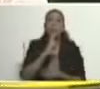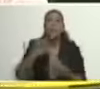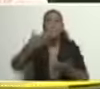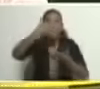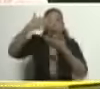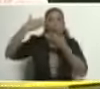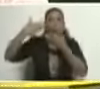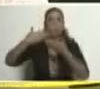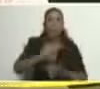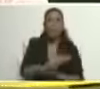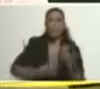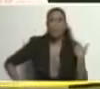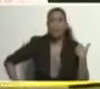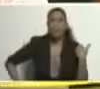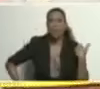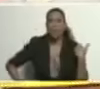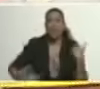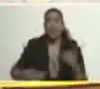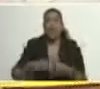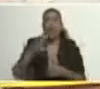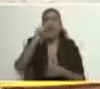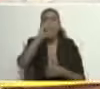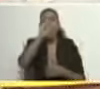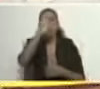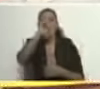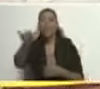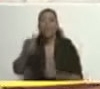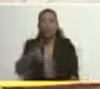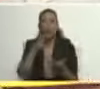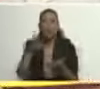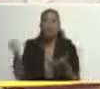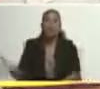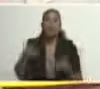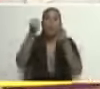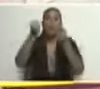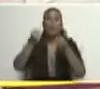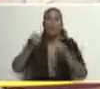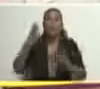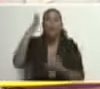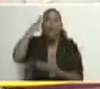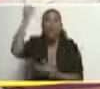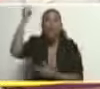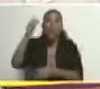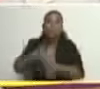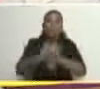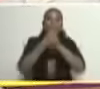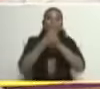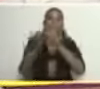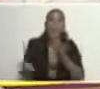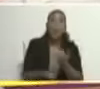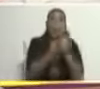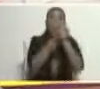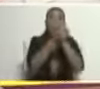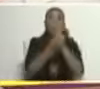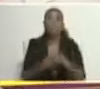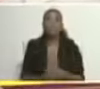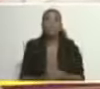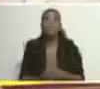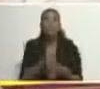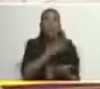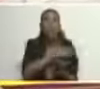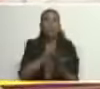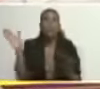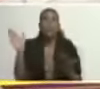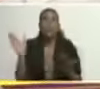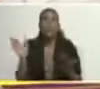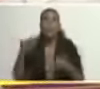Secuestraron al presidente Mel Zelaya, lo ametrallaron, lo salvó, la mano de Dios también. Lo echaron